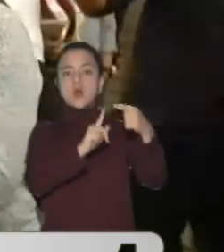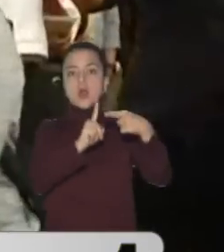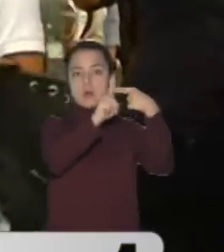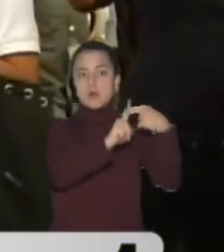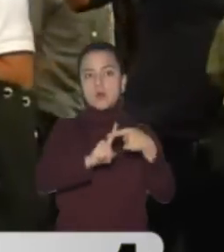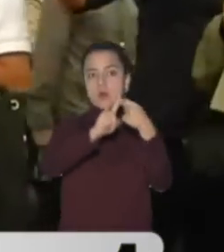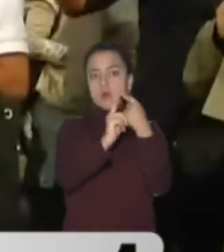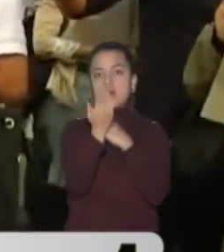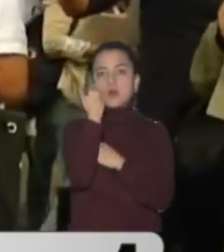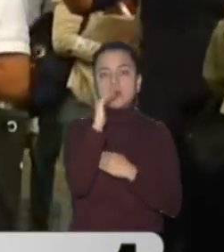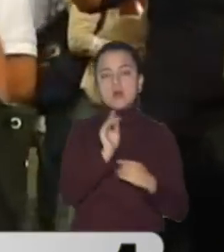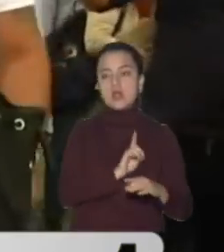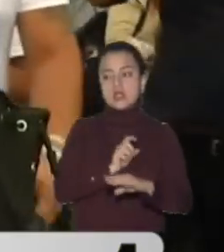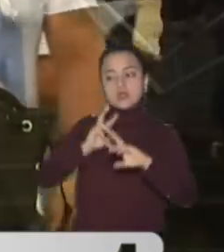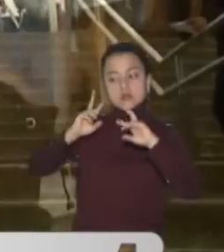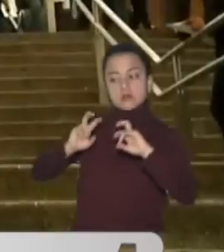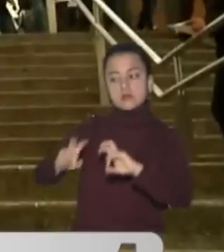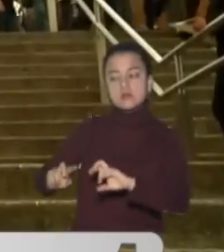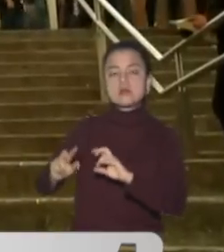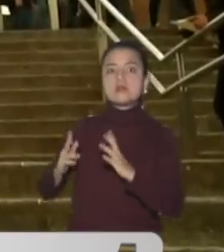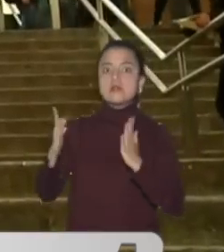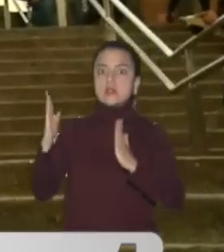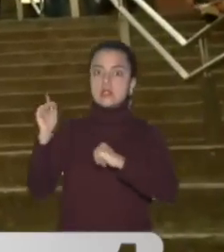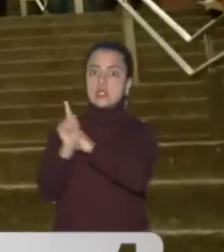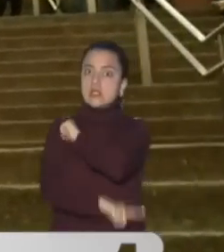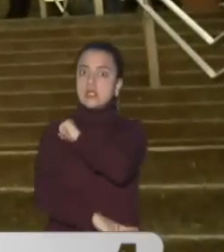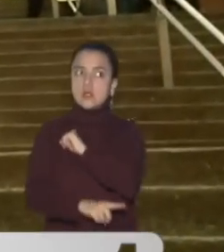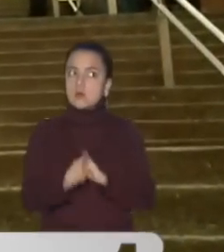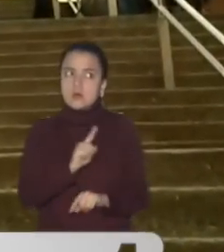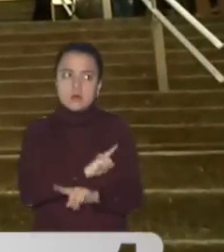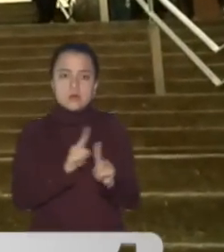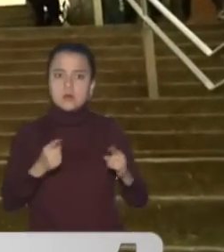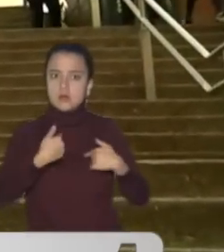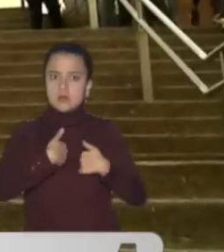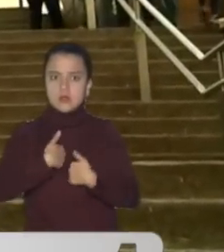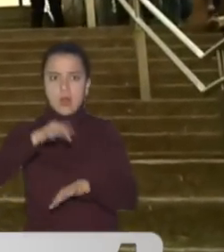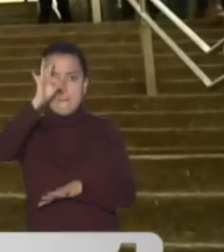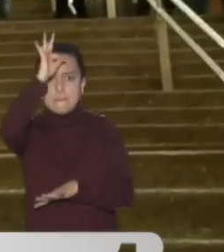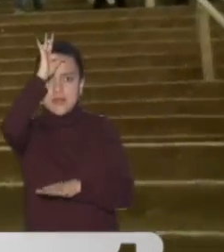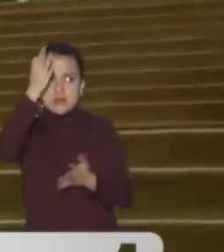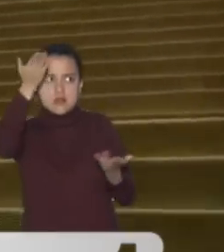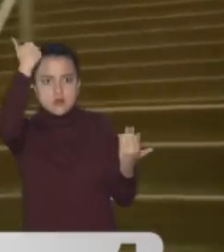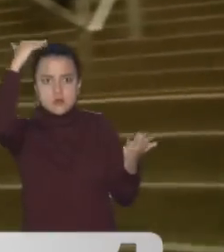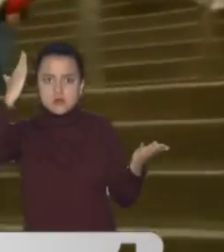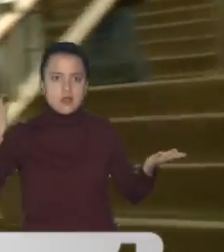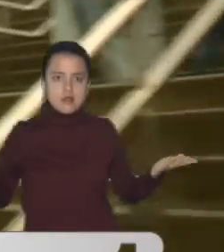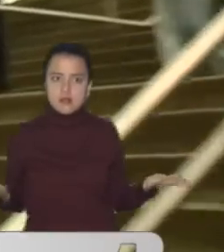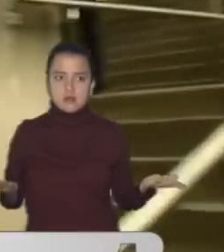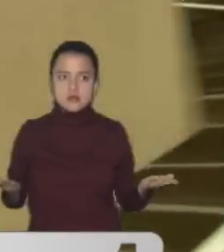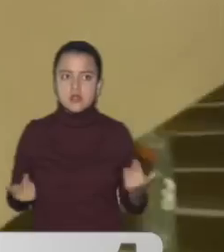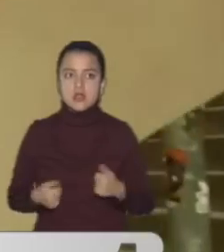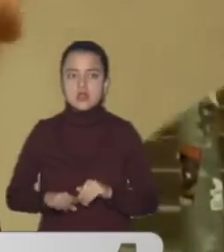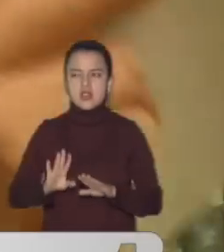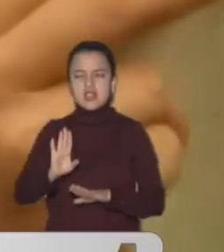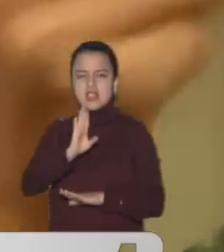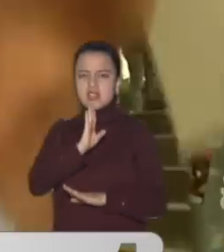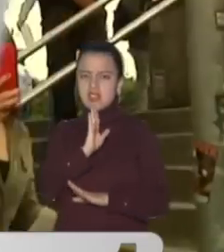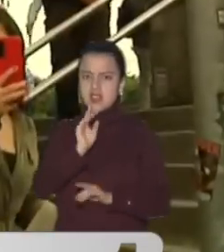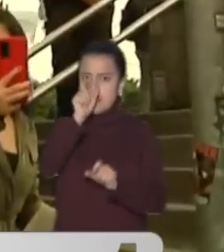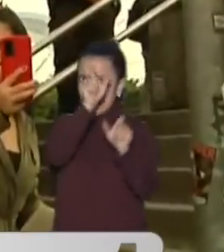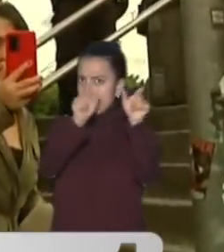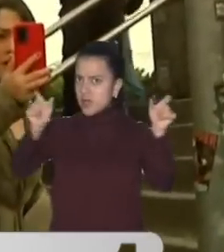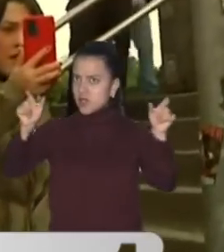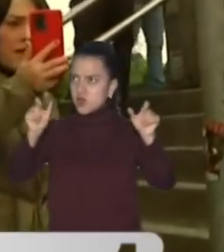un asignado por parte del presidente de la República, al que él dice sería un mandatario que no va de acuerdo a sus posturas políticas y